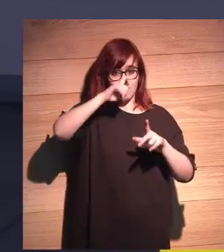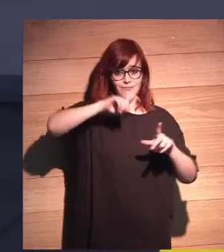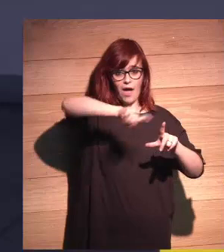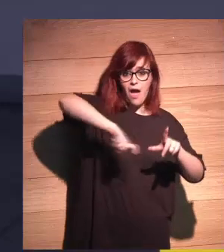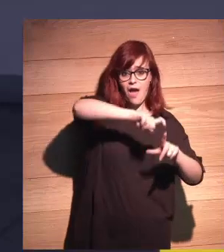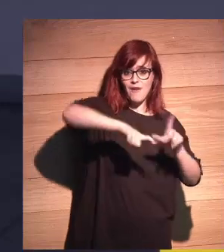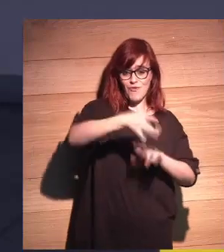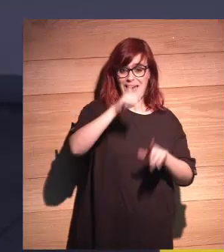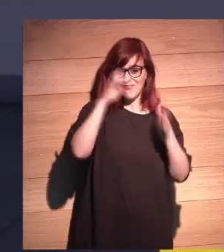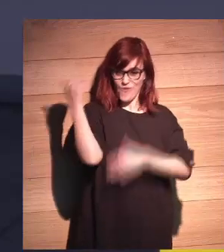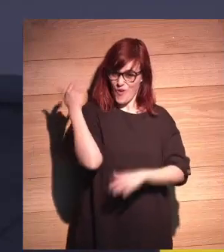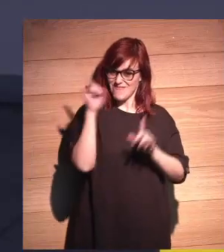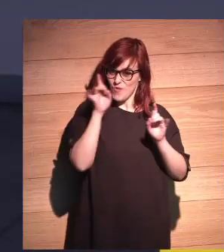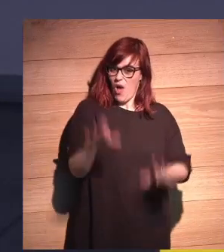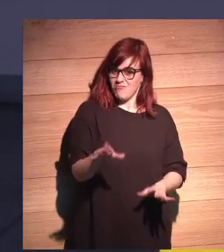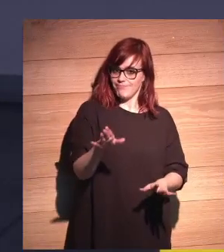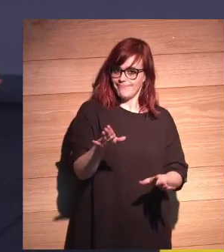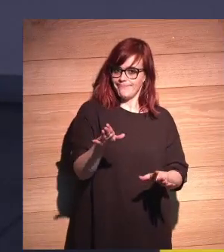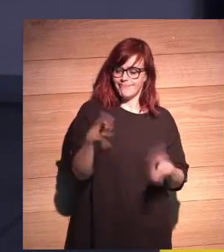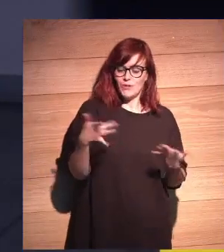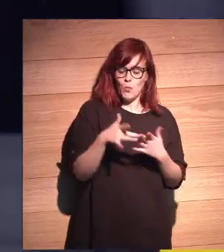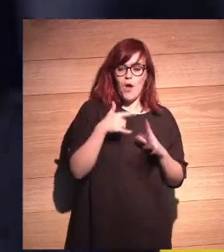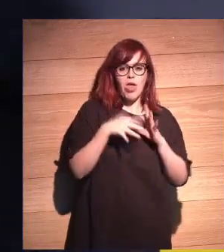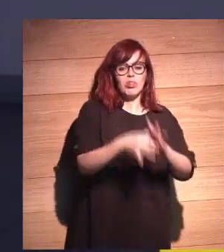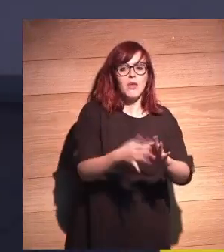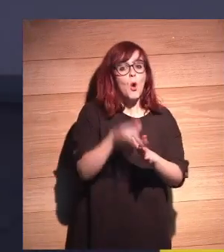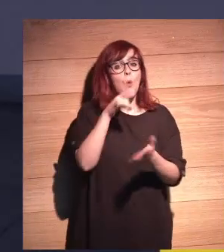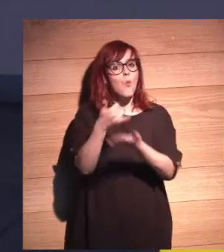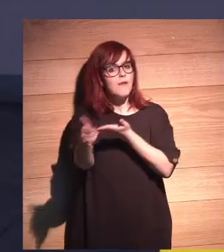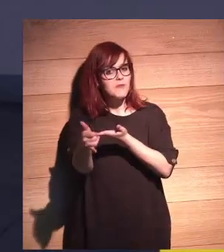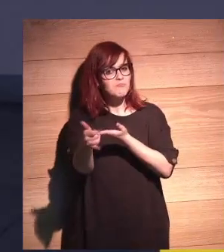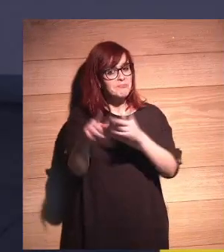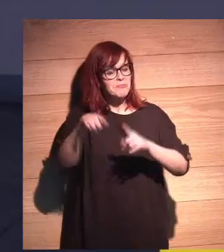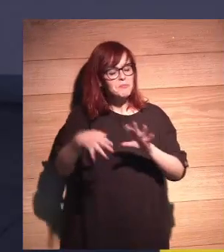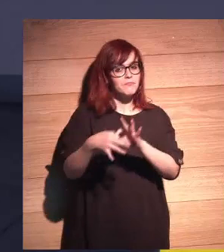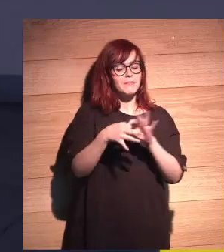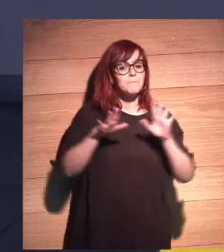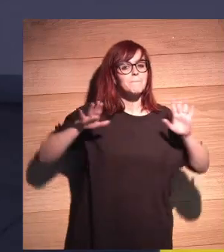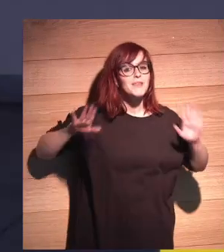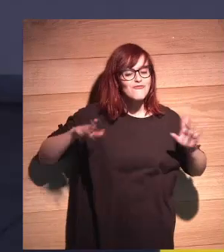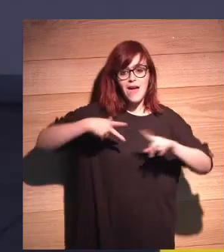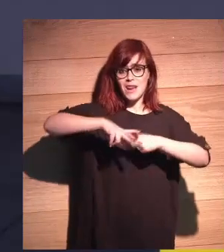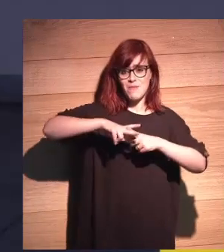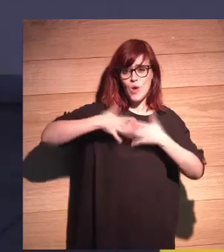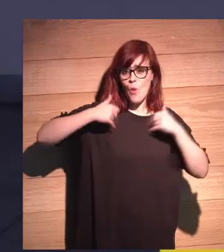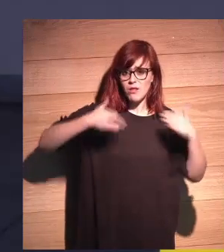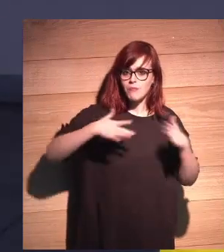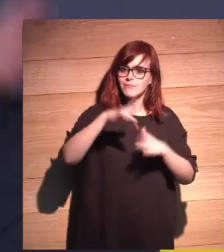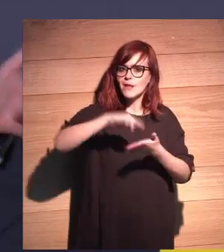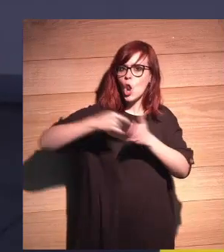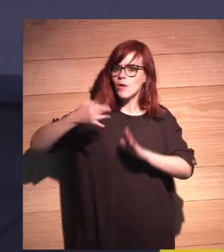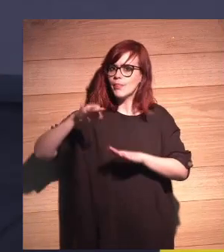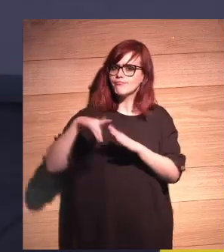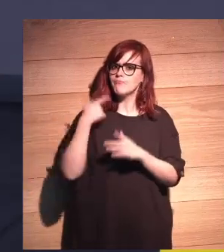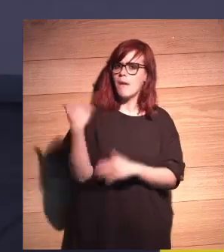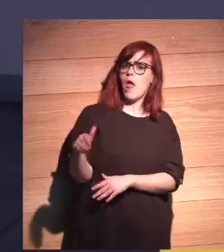El que había que discar para marcar, y lo hace también el WhatsApp. Lo que pasa es que, como cualquier herramienta, la tecnología también puede